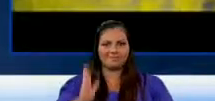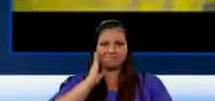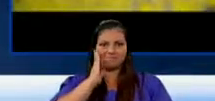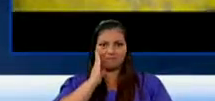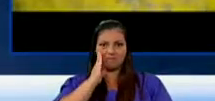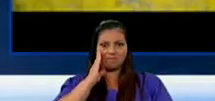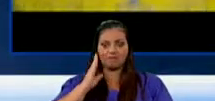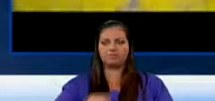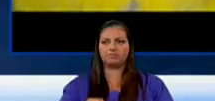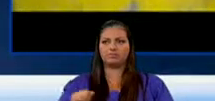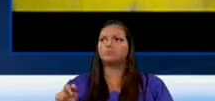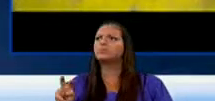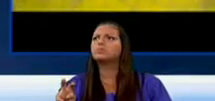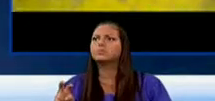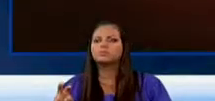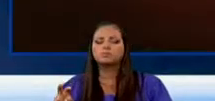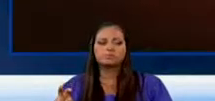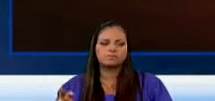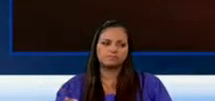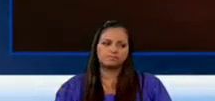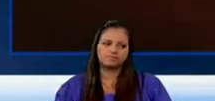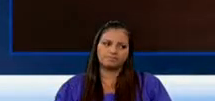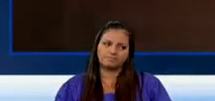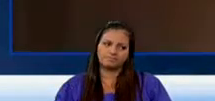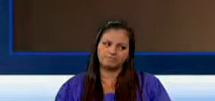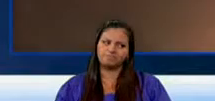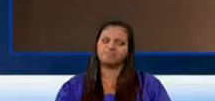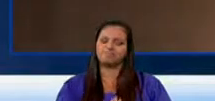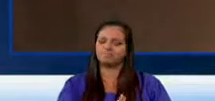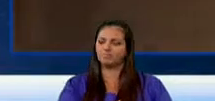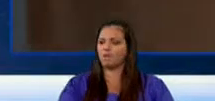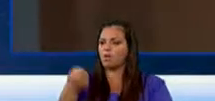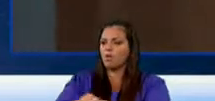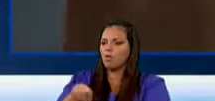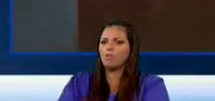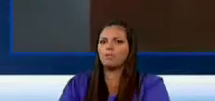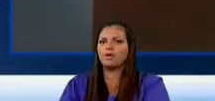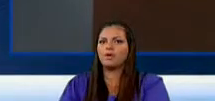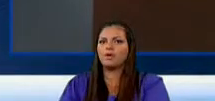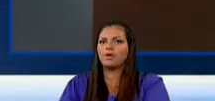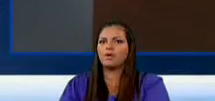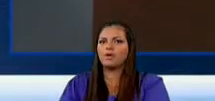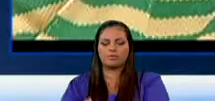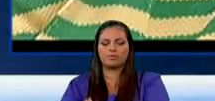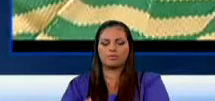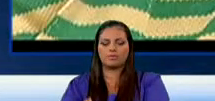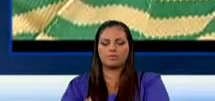las posaderas y no vuelves por otro porque te pica más rico que cualquier ají. Sobre todo cuando ve el peludo ya.